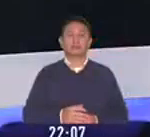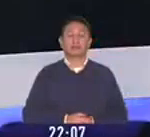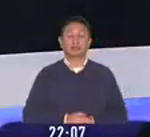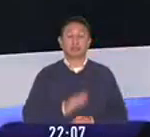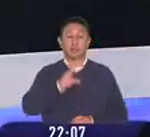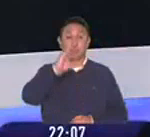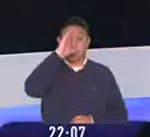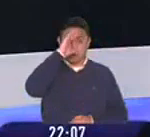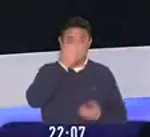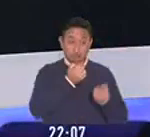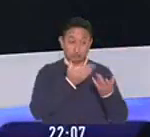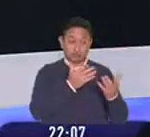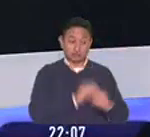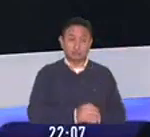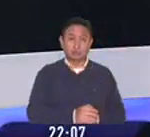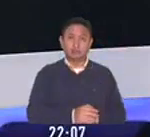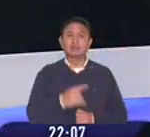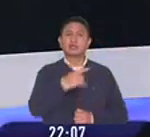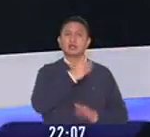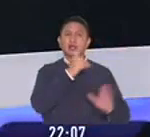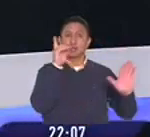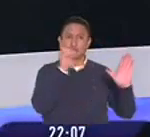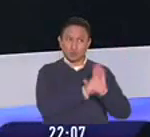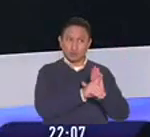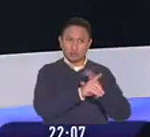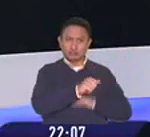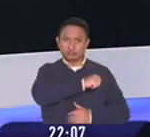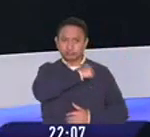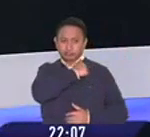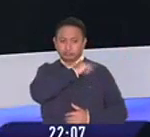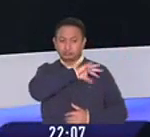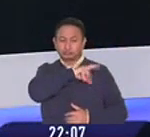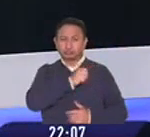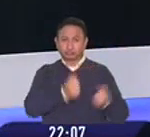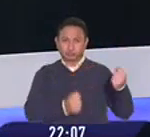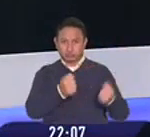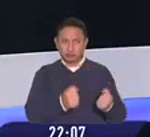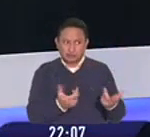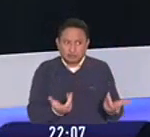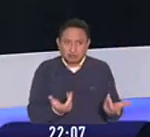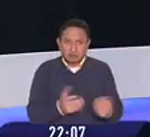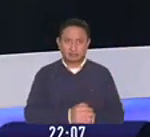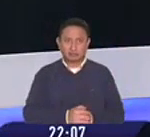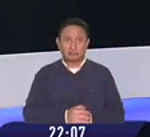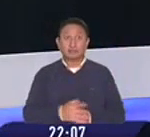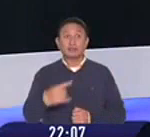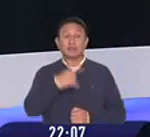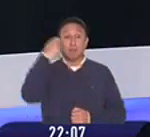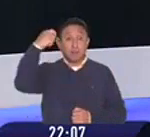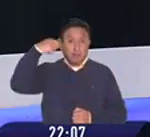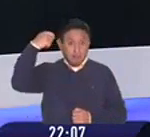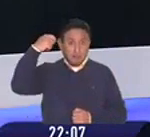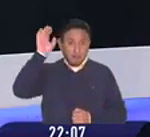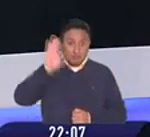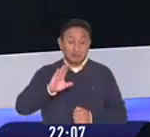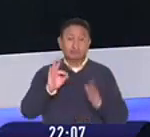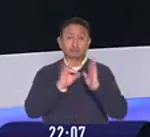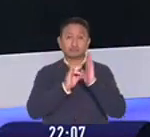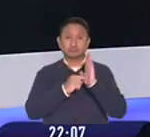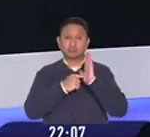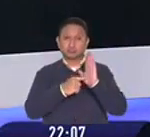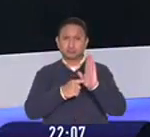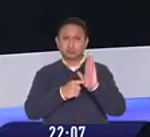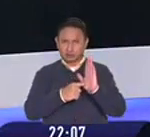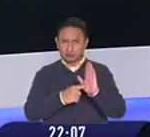La policía informó que no existe denuncia de secuestro o robo de vehículo en respuesta a un video que circula en las redes